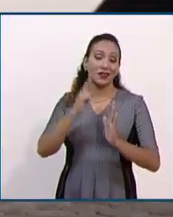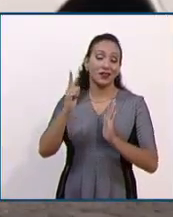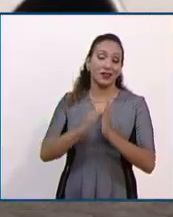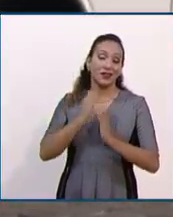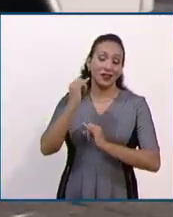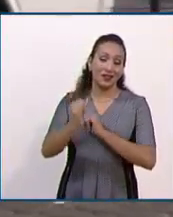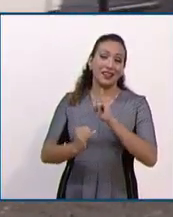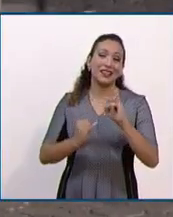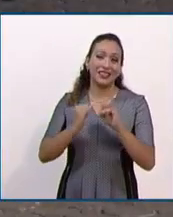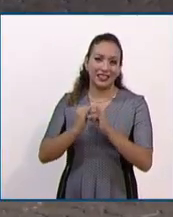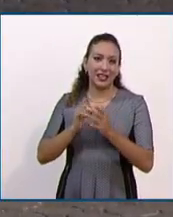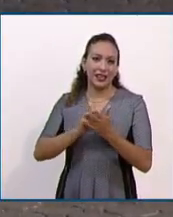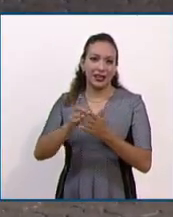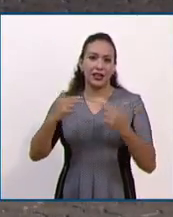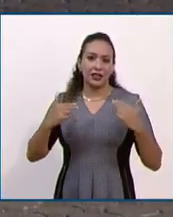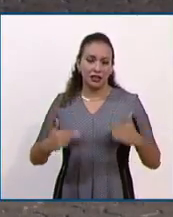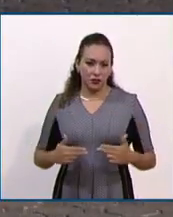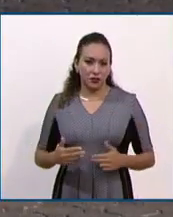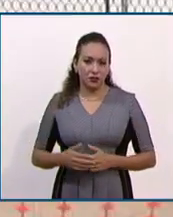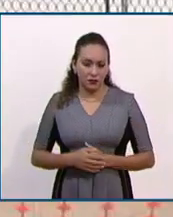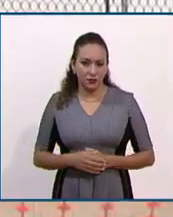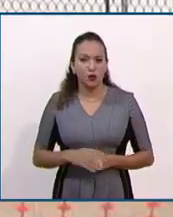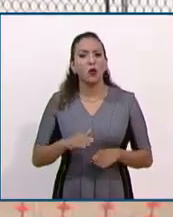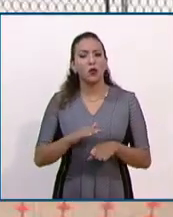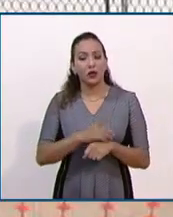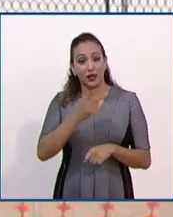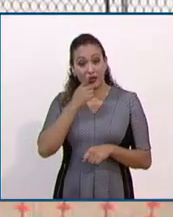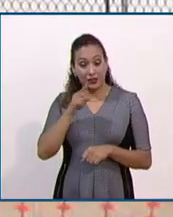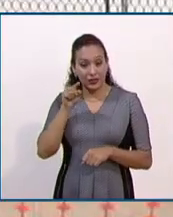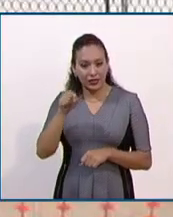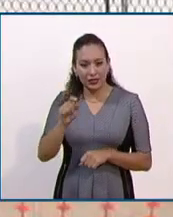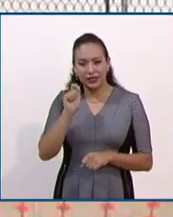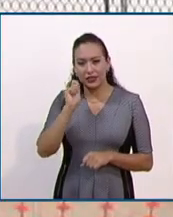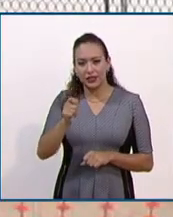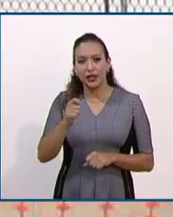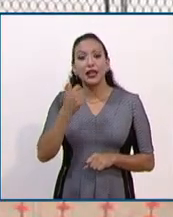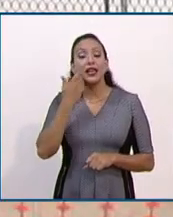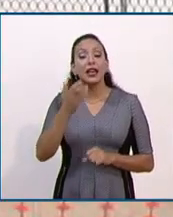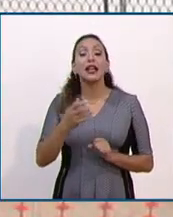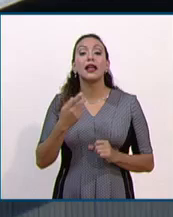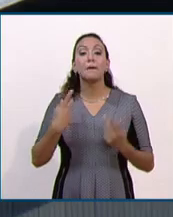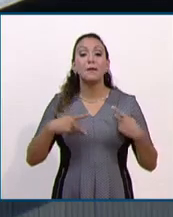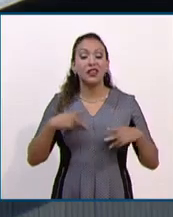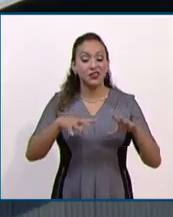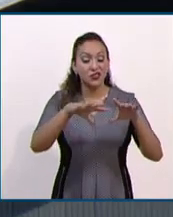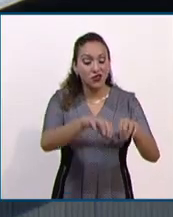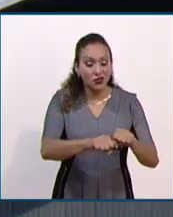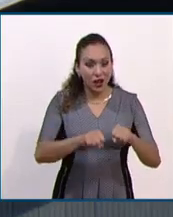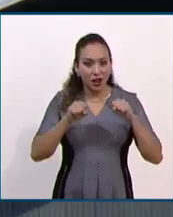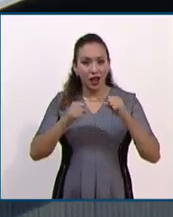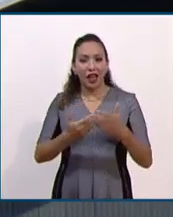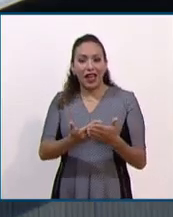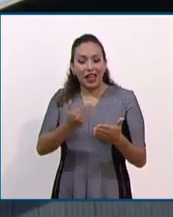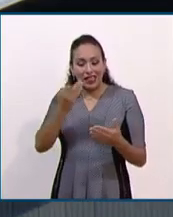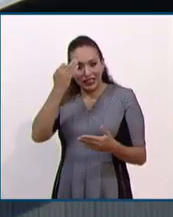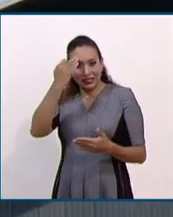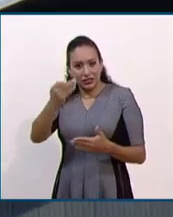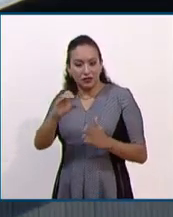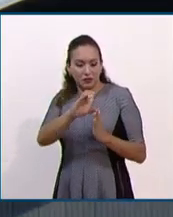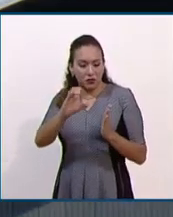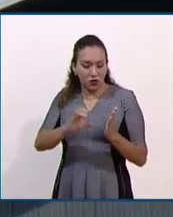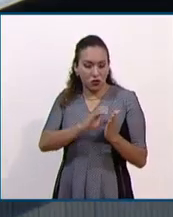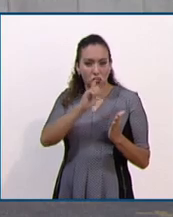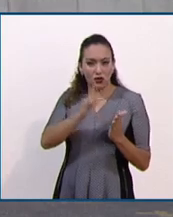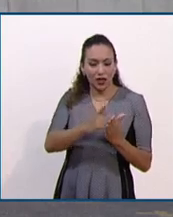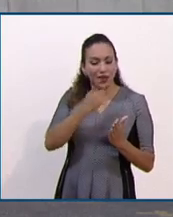declaró inconvencional dicha medida, pues se trata claramente de una pena anticipada ilegítima de acuerdo con la Constitución,